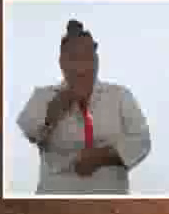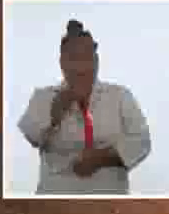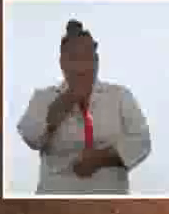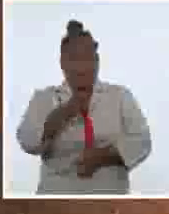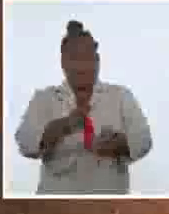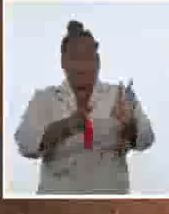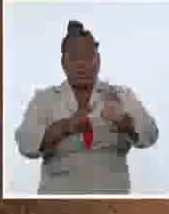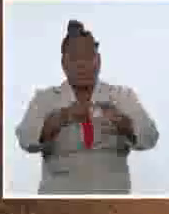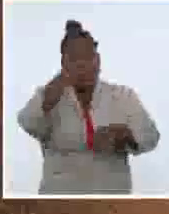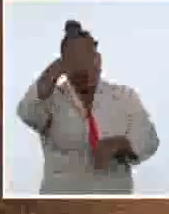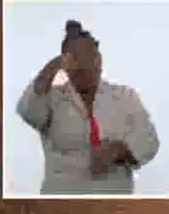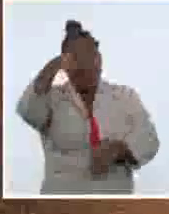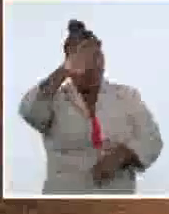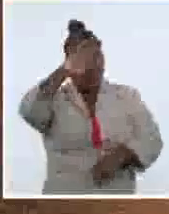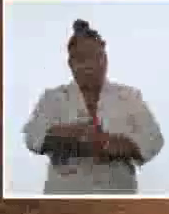informativo de la televisión cubana